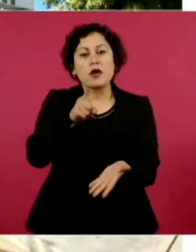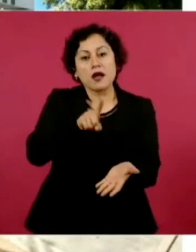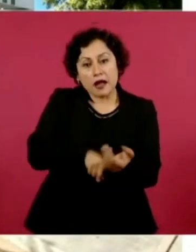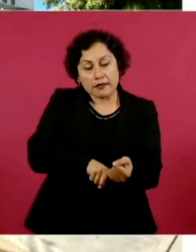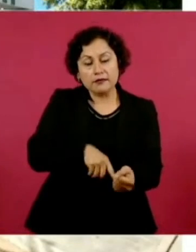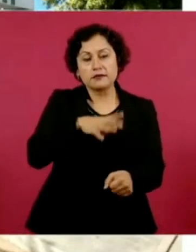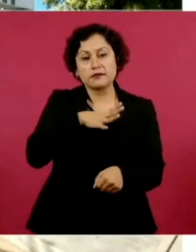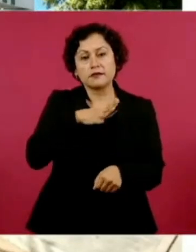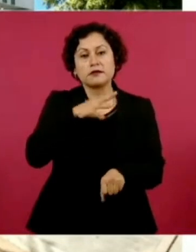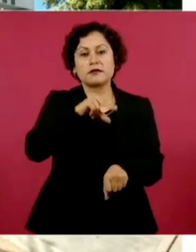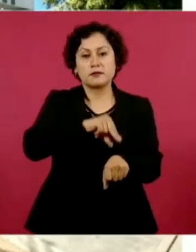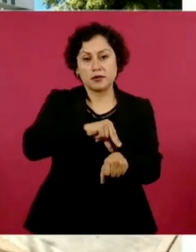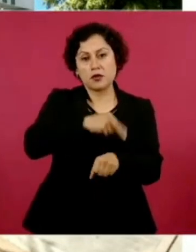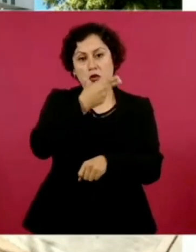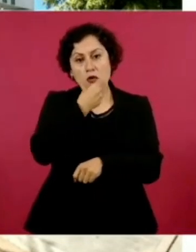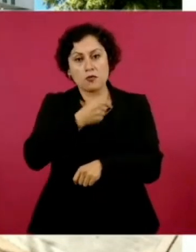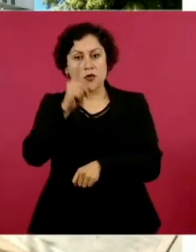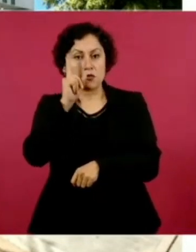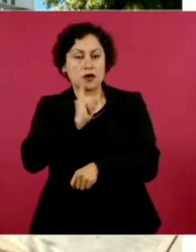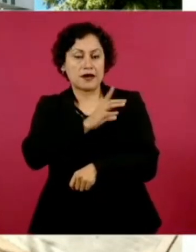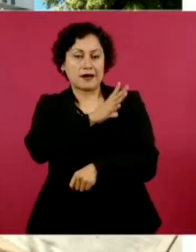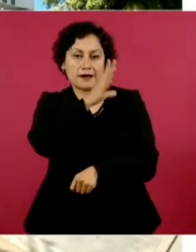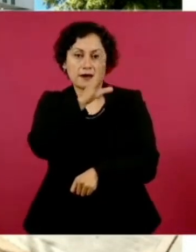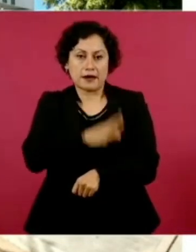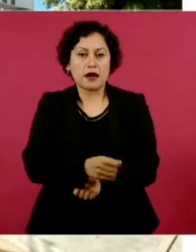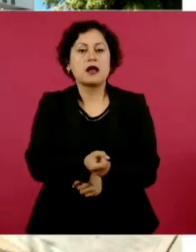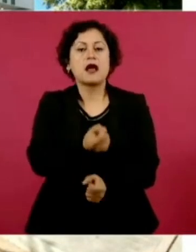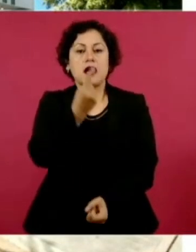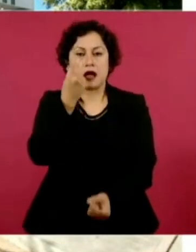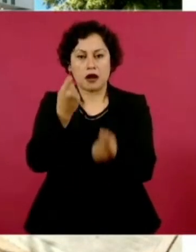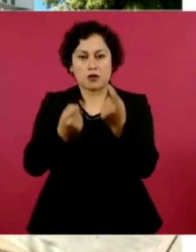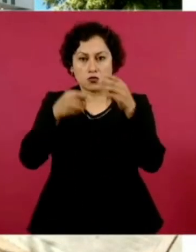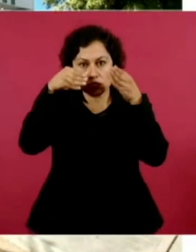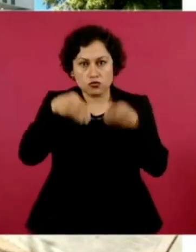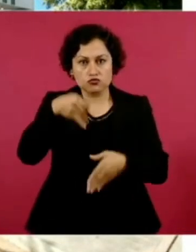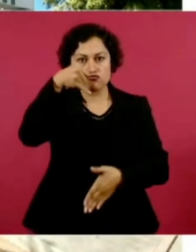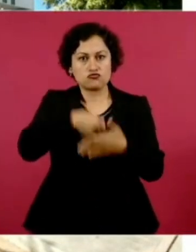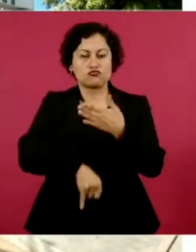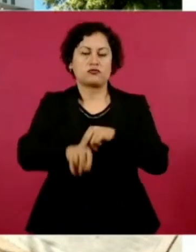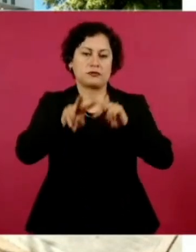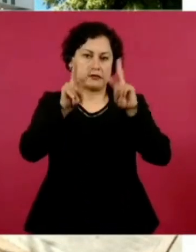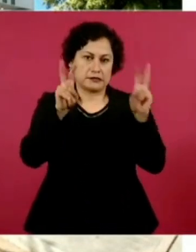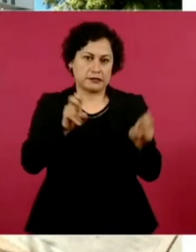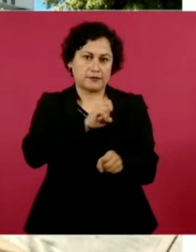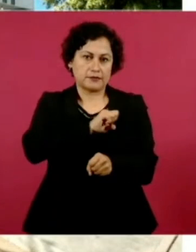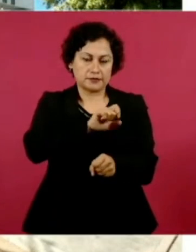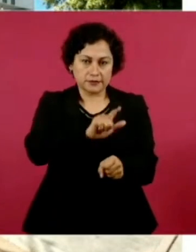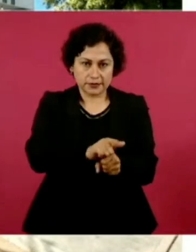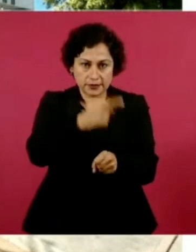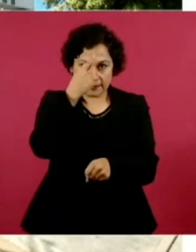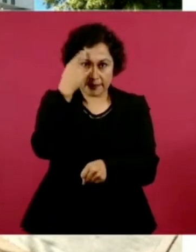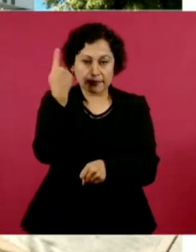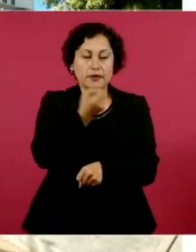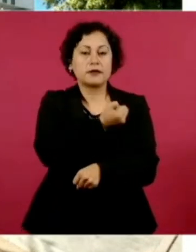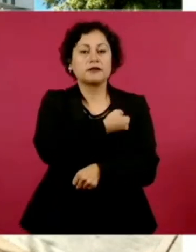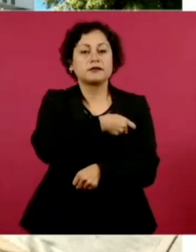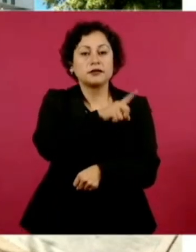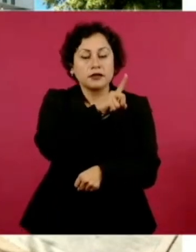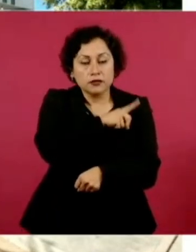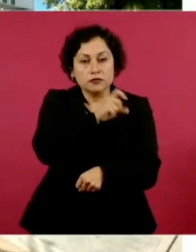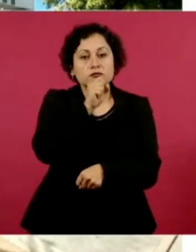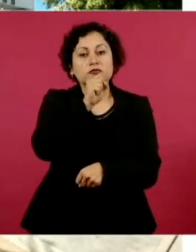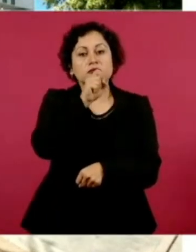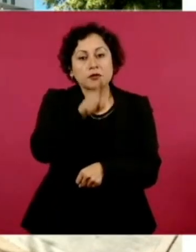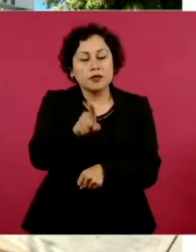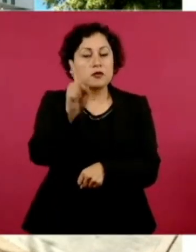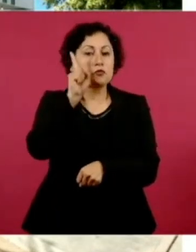médicas generales, también por especialistas, personal de enfermería, promotores de la salud, ginecólogos,